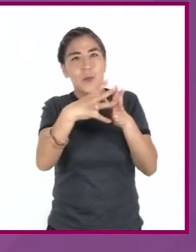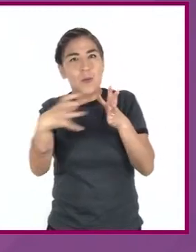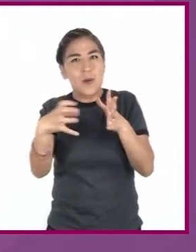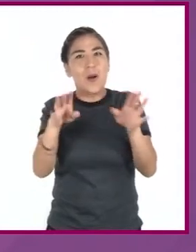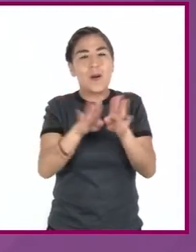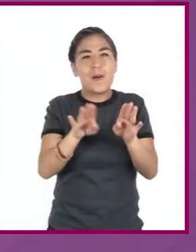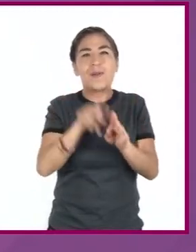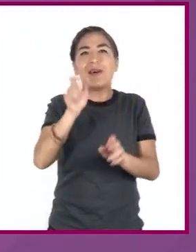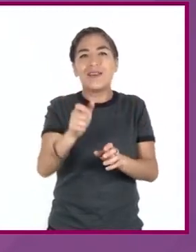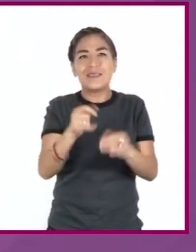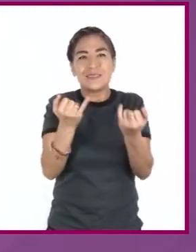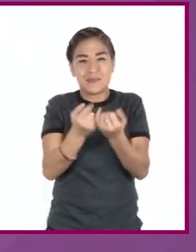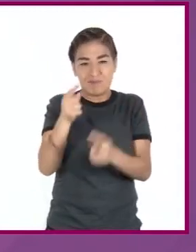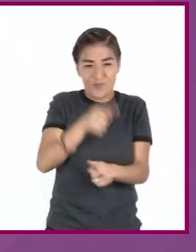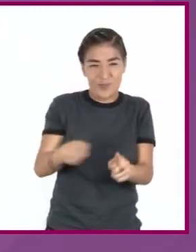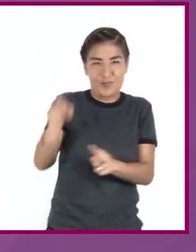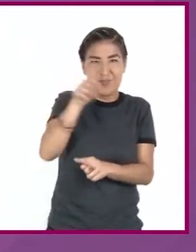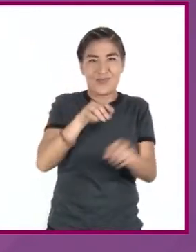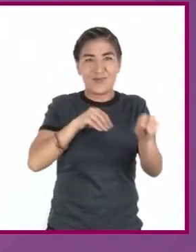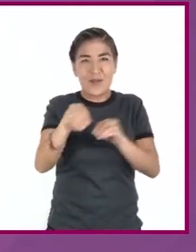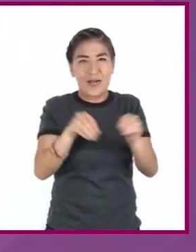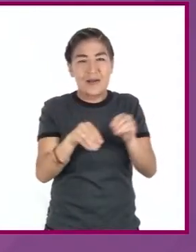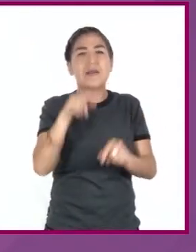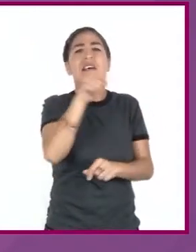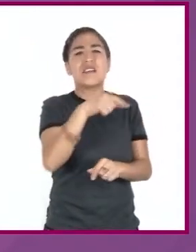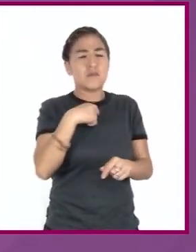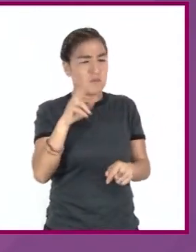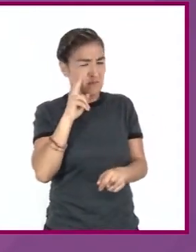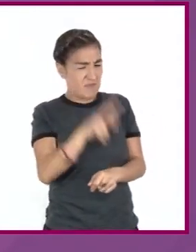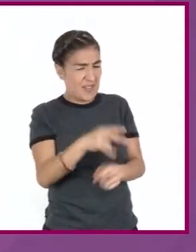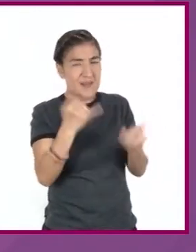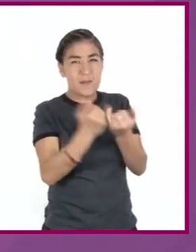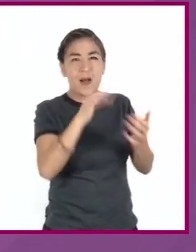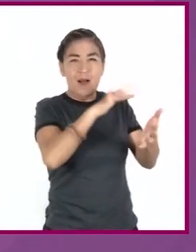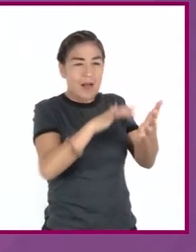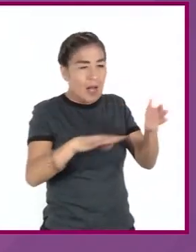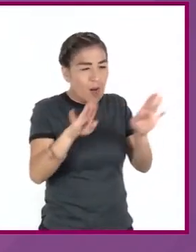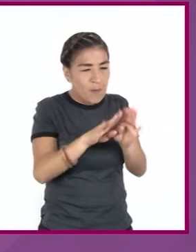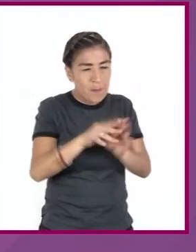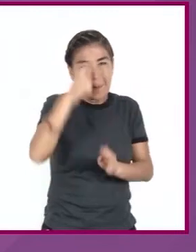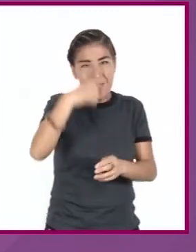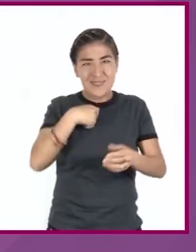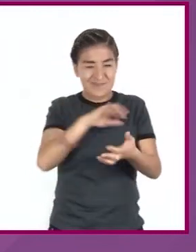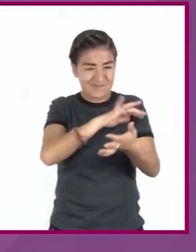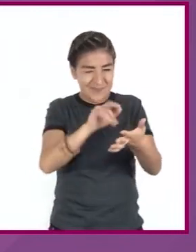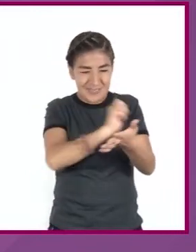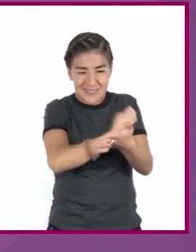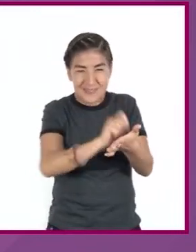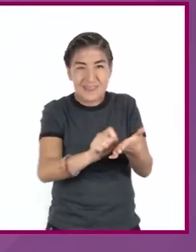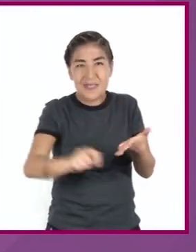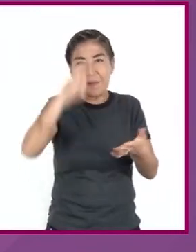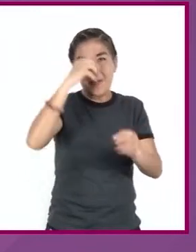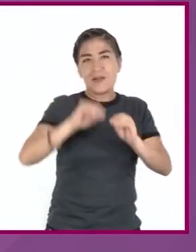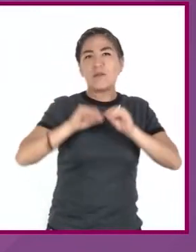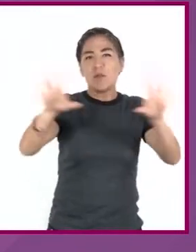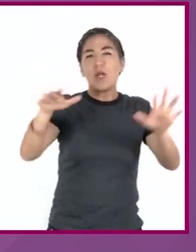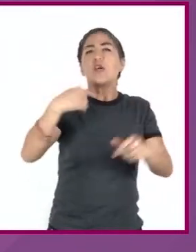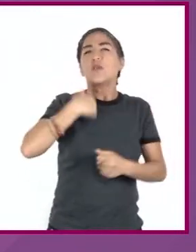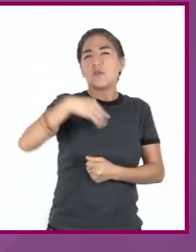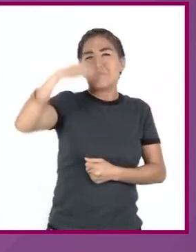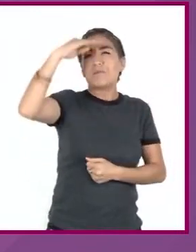había construido el primer motor eléctrico, me apresuré a escribir un artículo para comunicar mis resultados. Pero estaba consciente de que